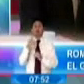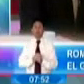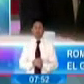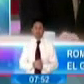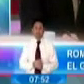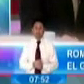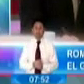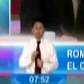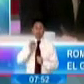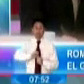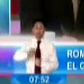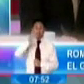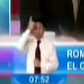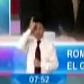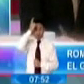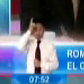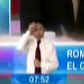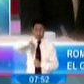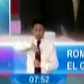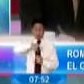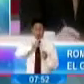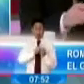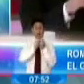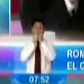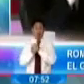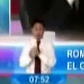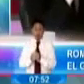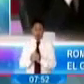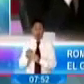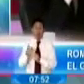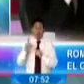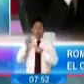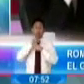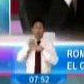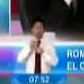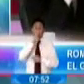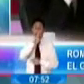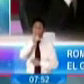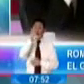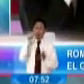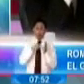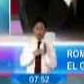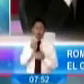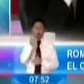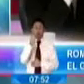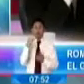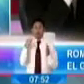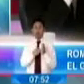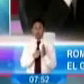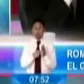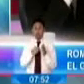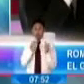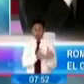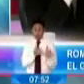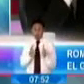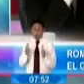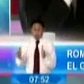que se renegocia en condiciones óptimas los pequeños créditos de 25 mil, de 10 mil dólares en estos